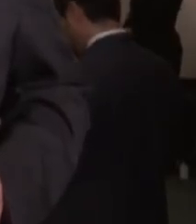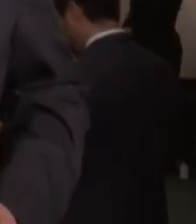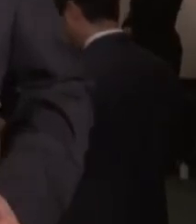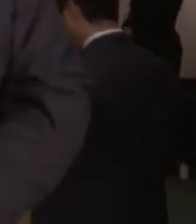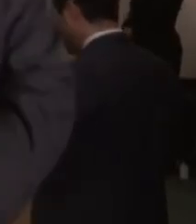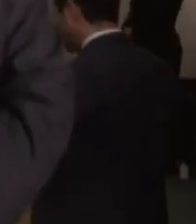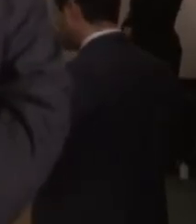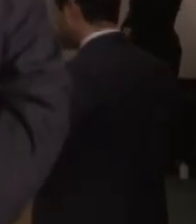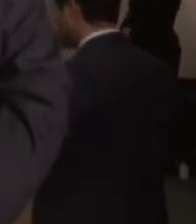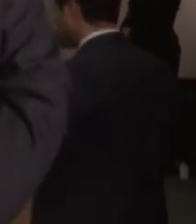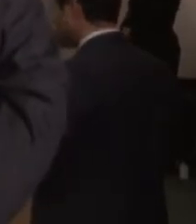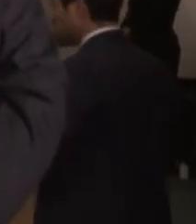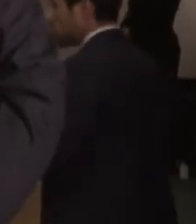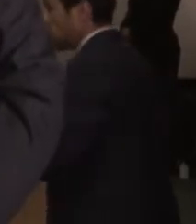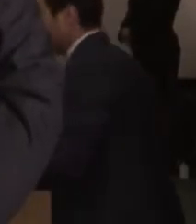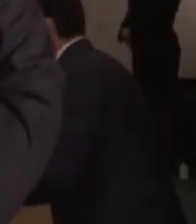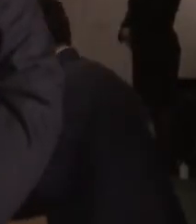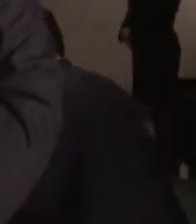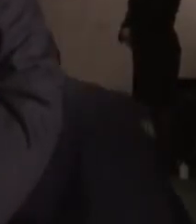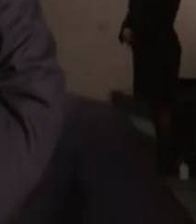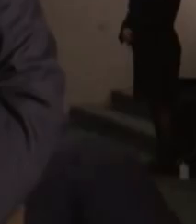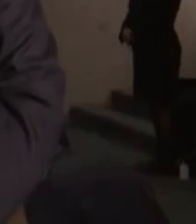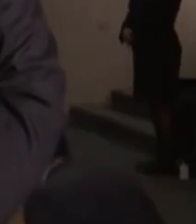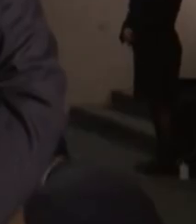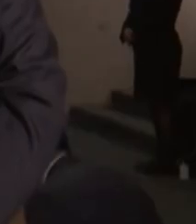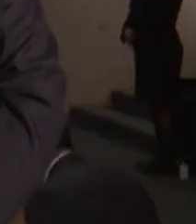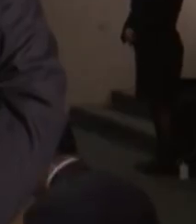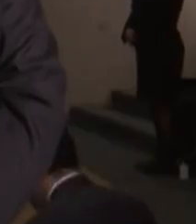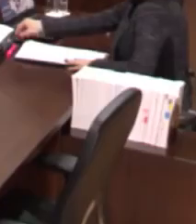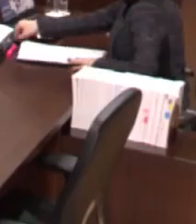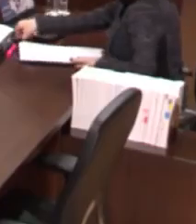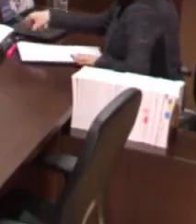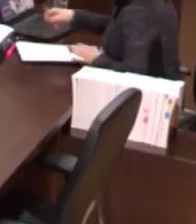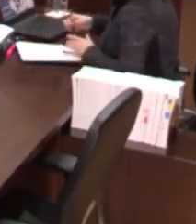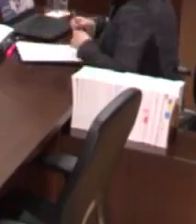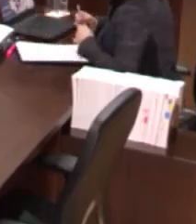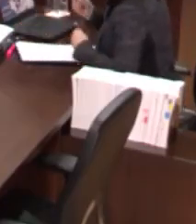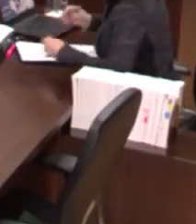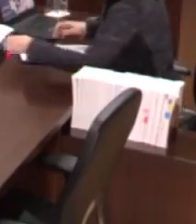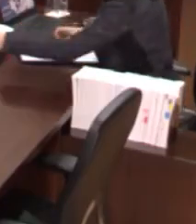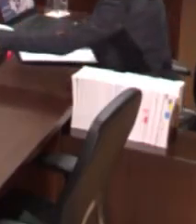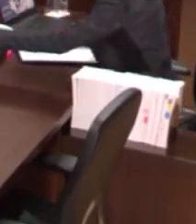Gracias, Carlos. Lucy. Daremos paso a esta sesión pública de resolución.